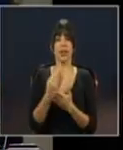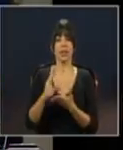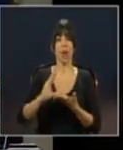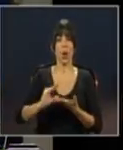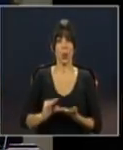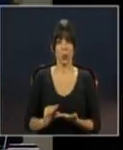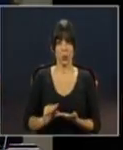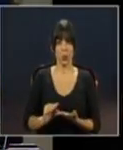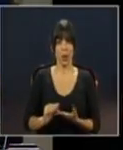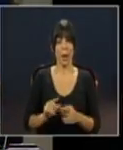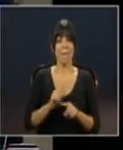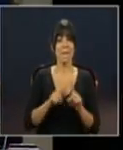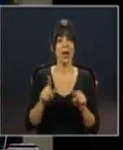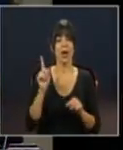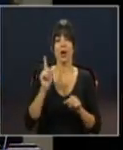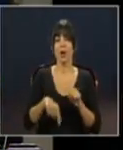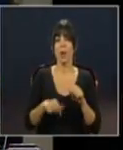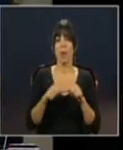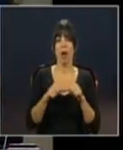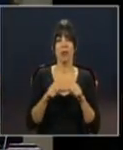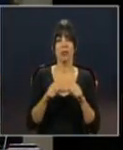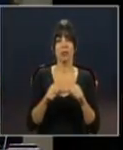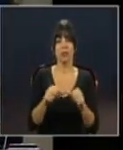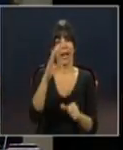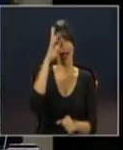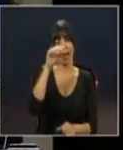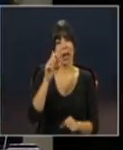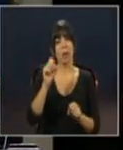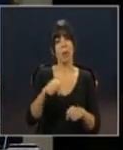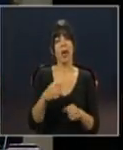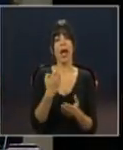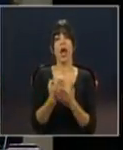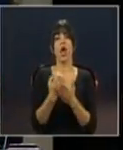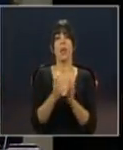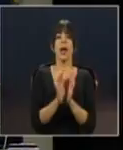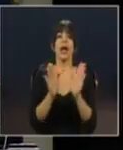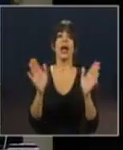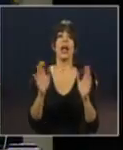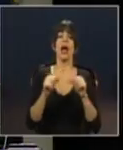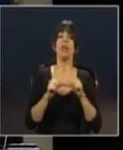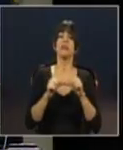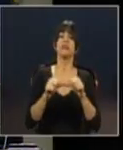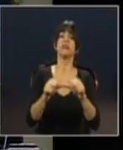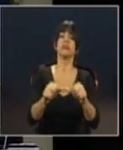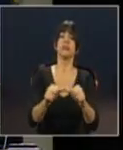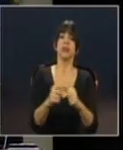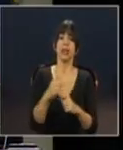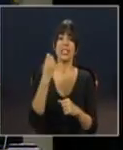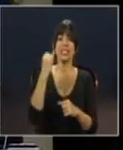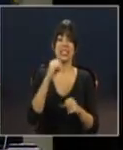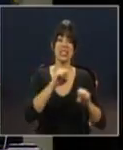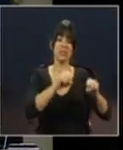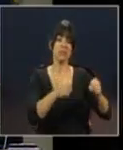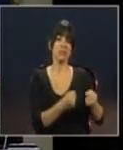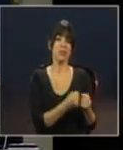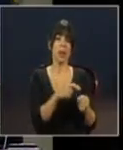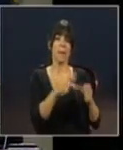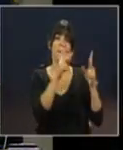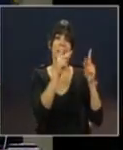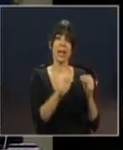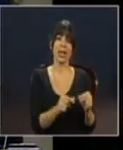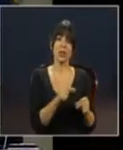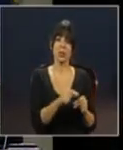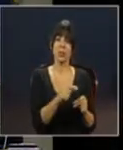pero es insostenible garantizar estabilidad macroeconómica mediante mayores recortes a un presupuesto que